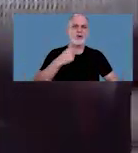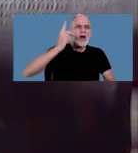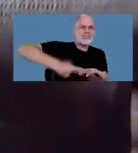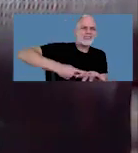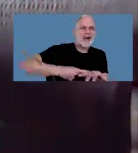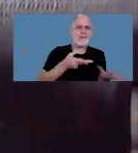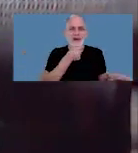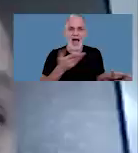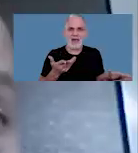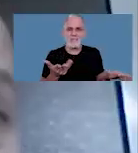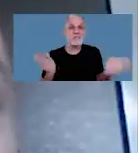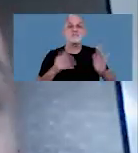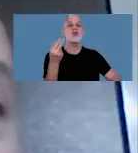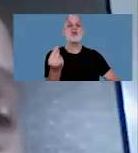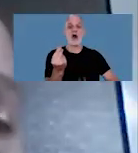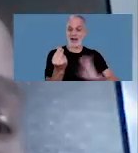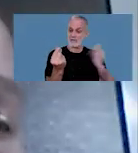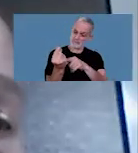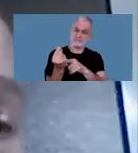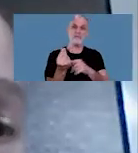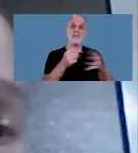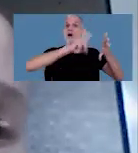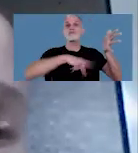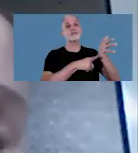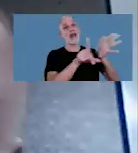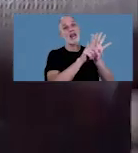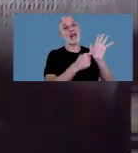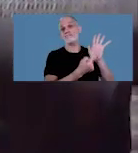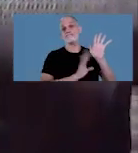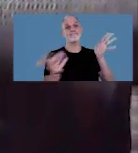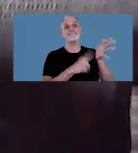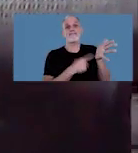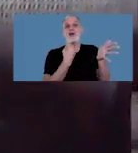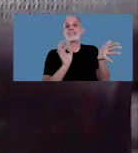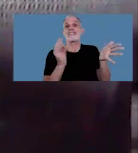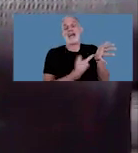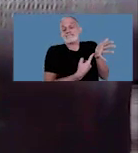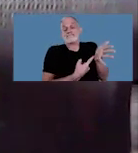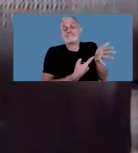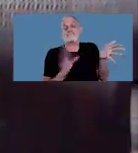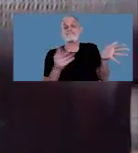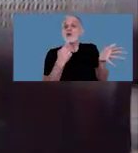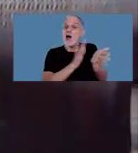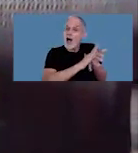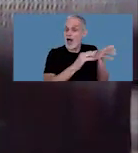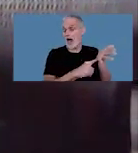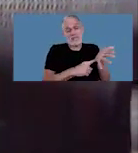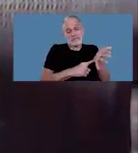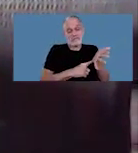nada. No hay. Fue No basado hay. en la literalidad de la La ley. literalidad de la norma, la doctrina. Eso es una postura